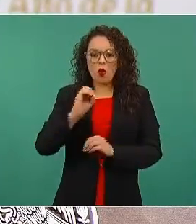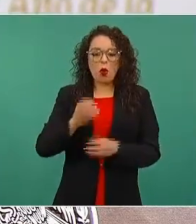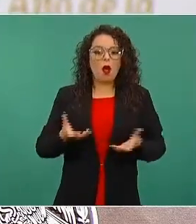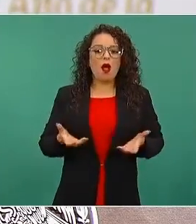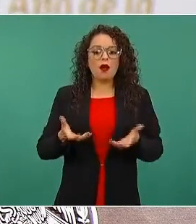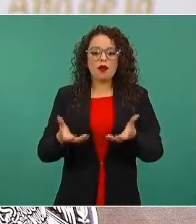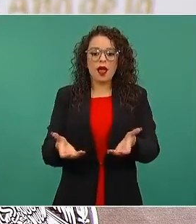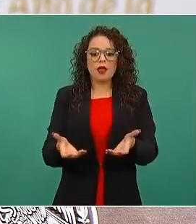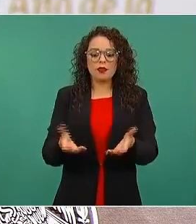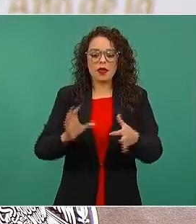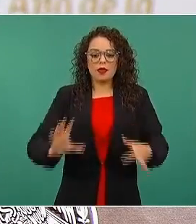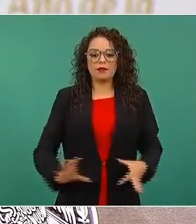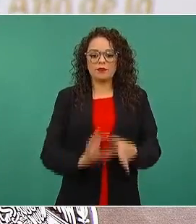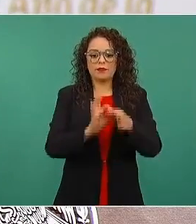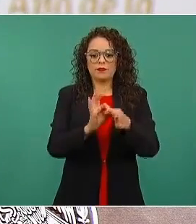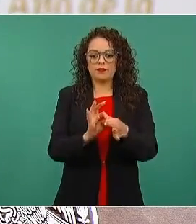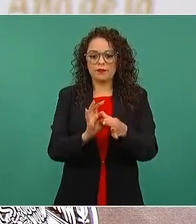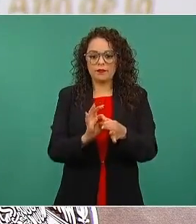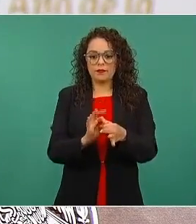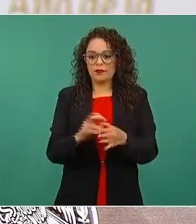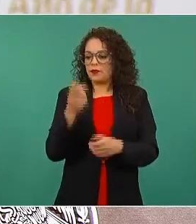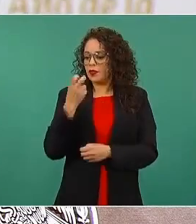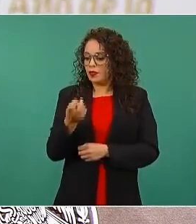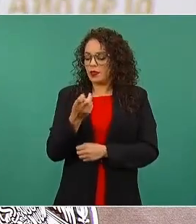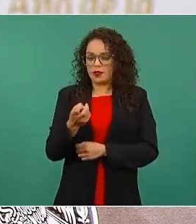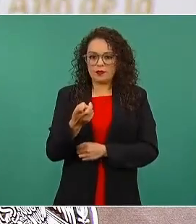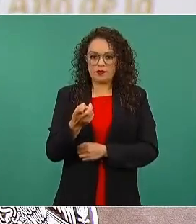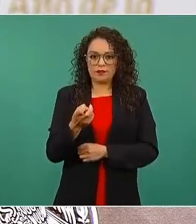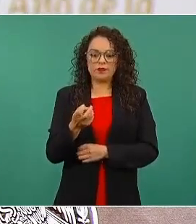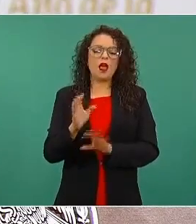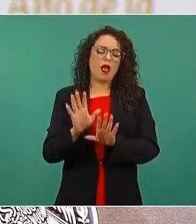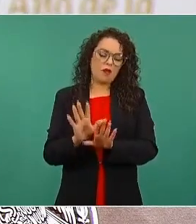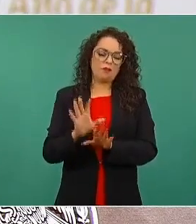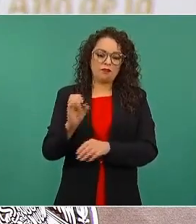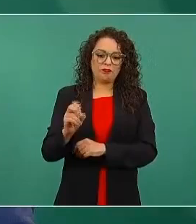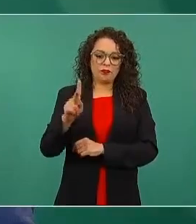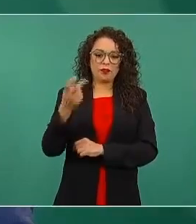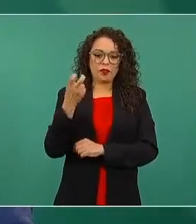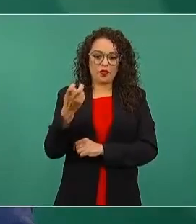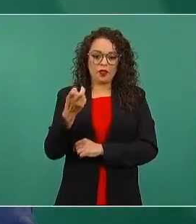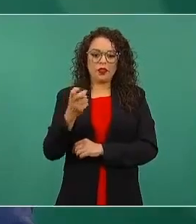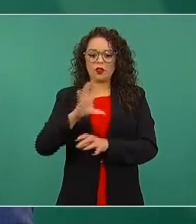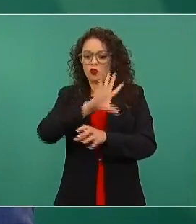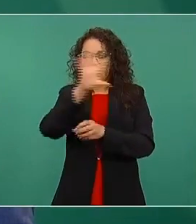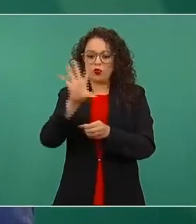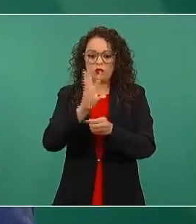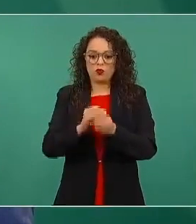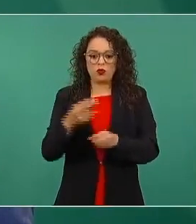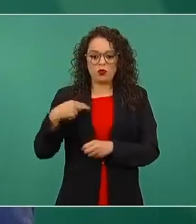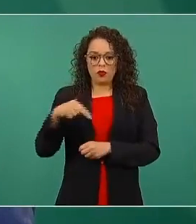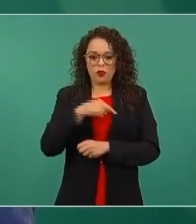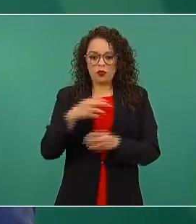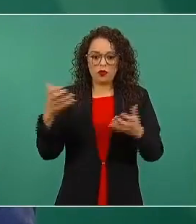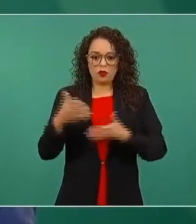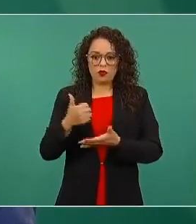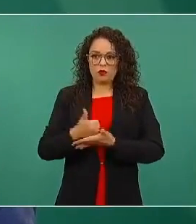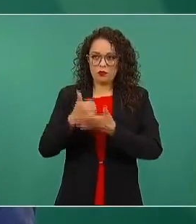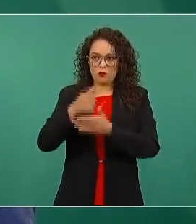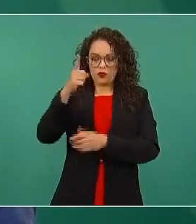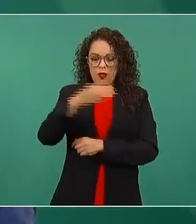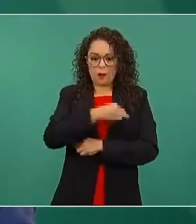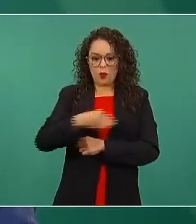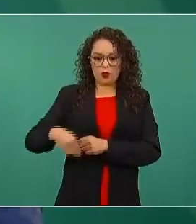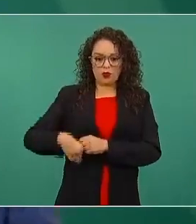que conectan estos equipamientos, y podríamos decir que es, digamos, la acción completa que se realizó en el municipio